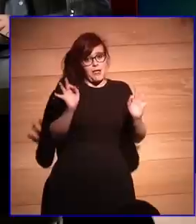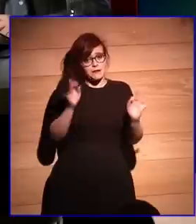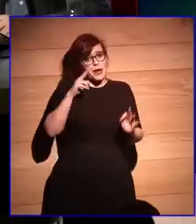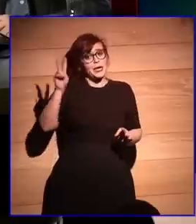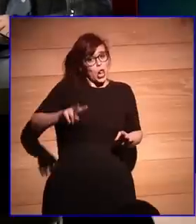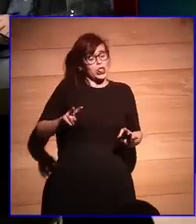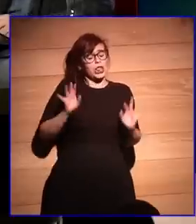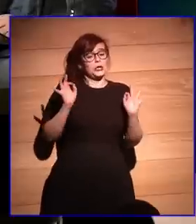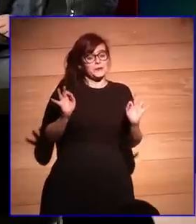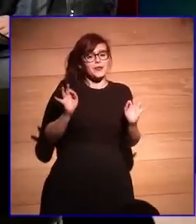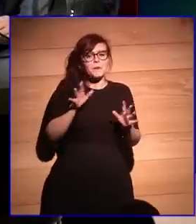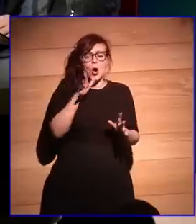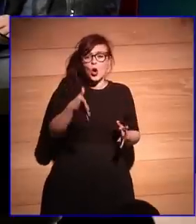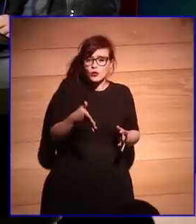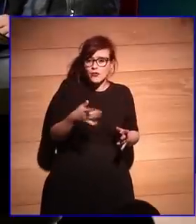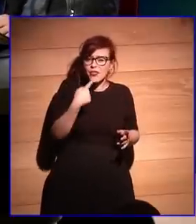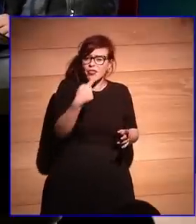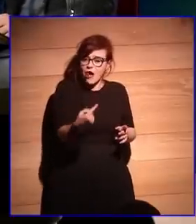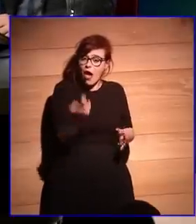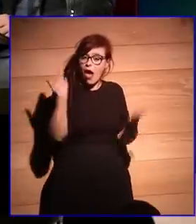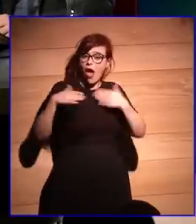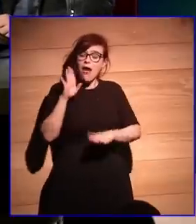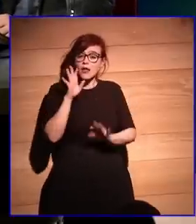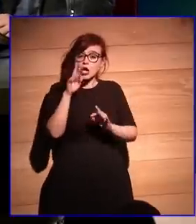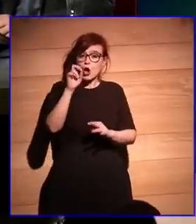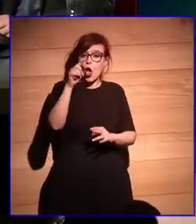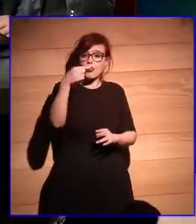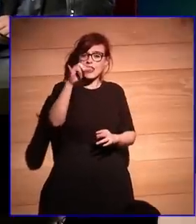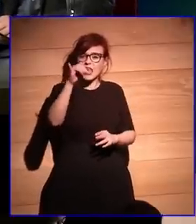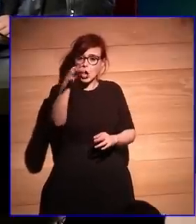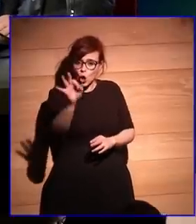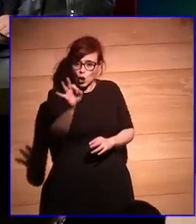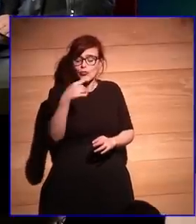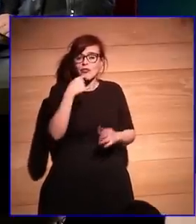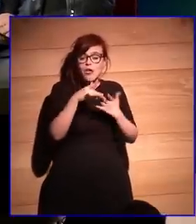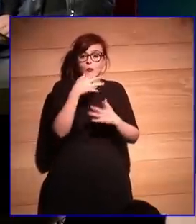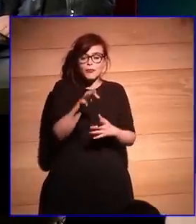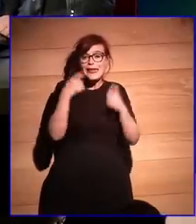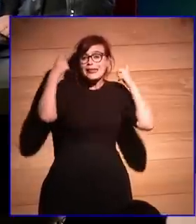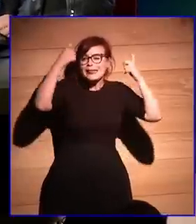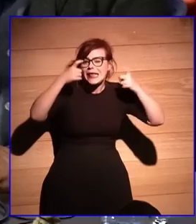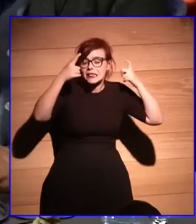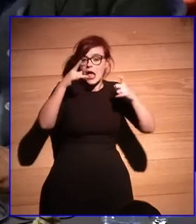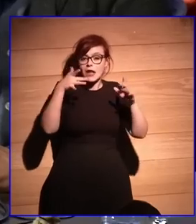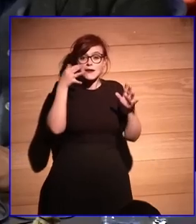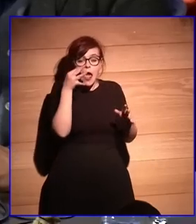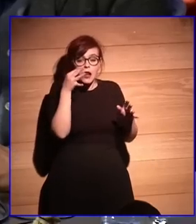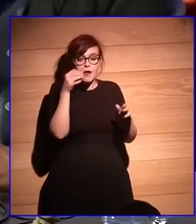reconocido, ¿no? ¿El motor podía ser esto que decía Rodrigo? O sea, ¿podía de verdad haber una buena intención